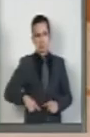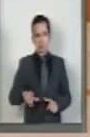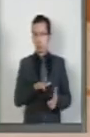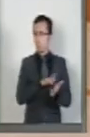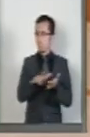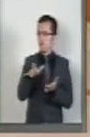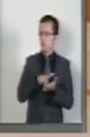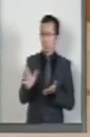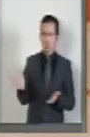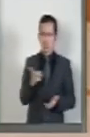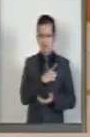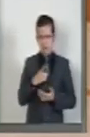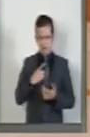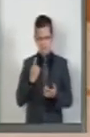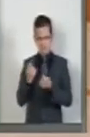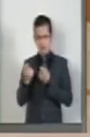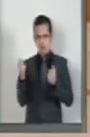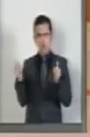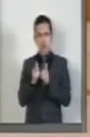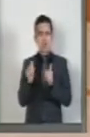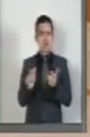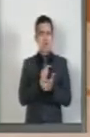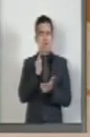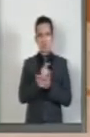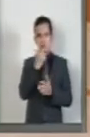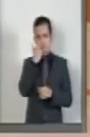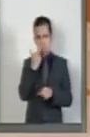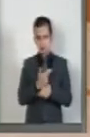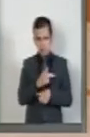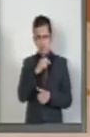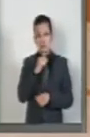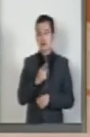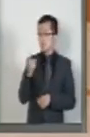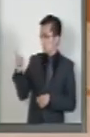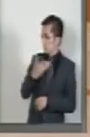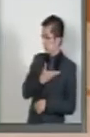de responsabilidades. Aceptar el veto del presidente